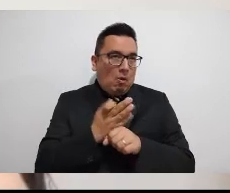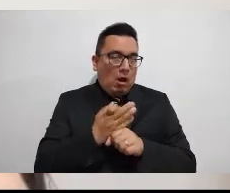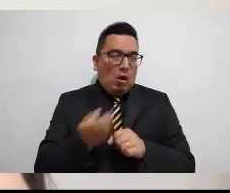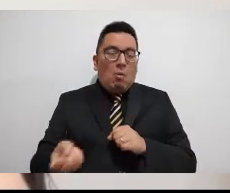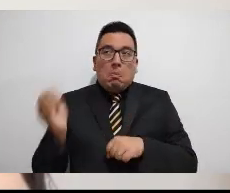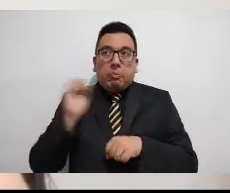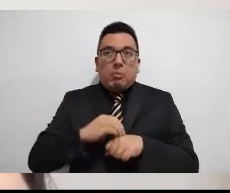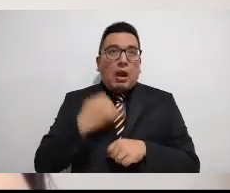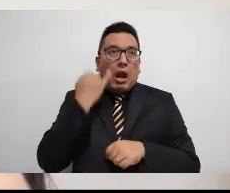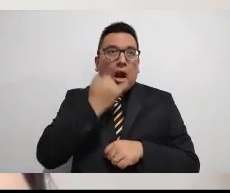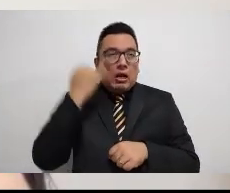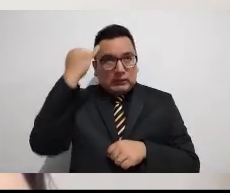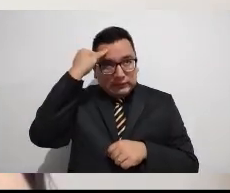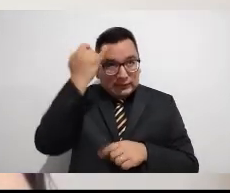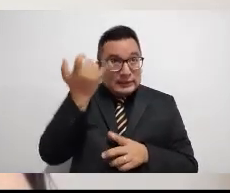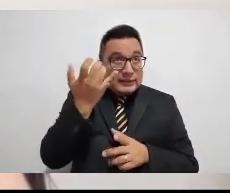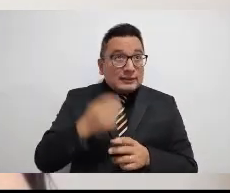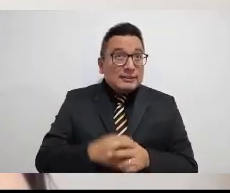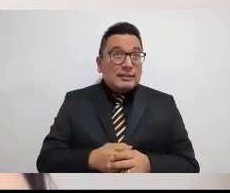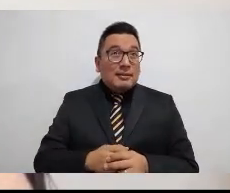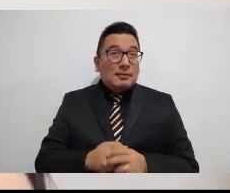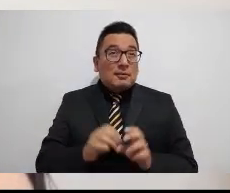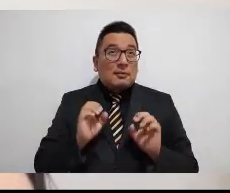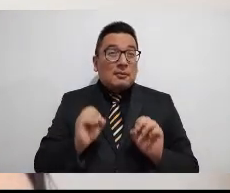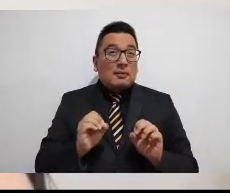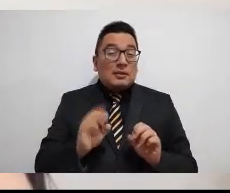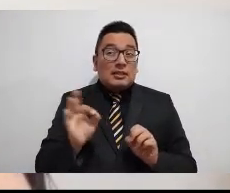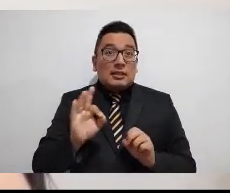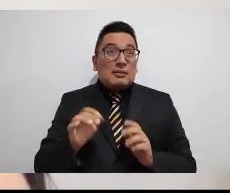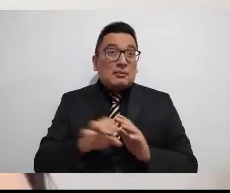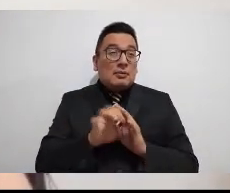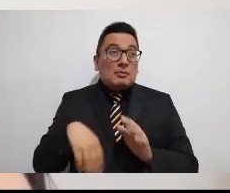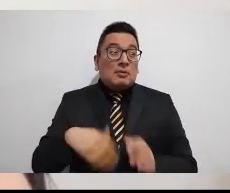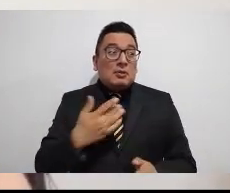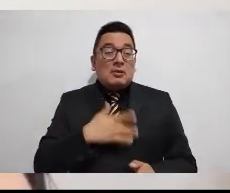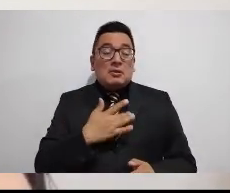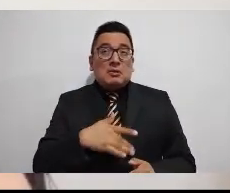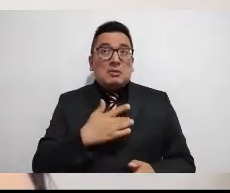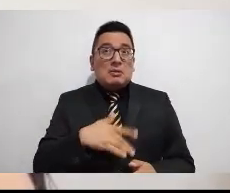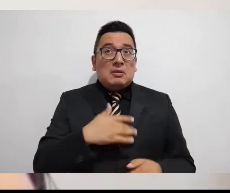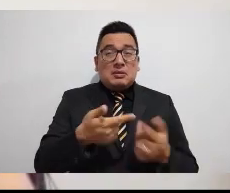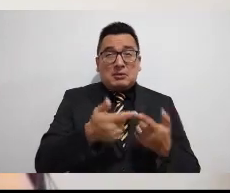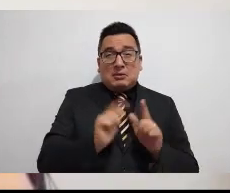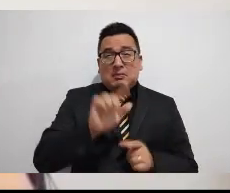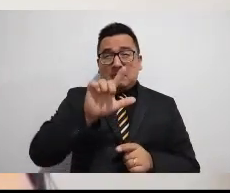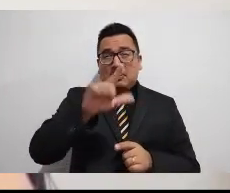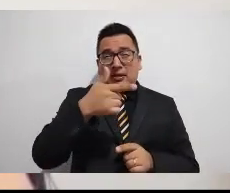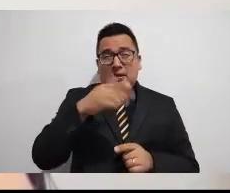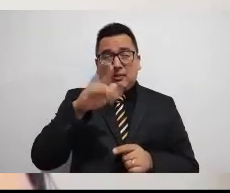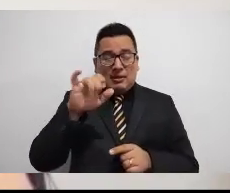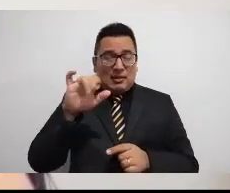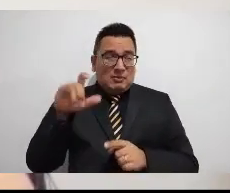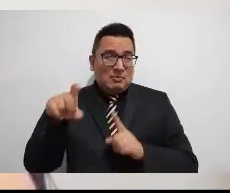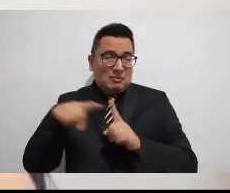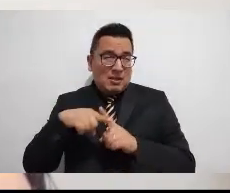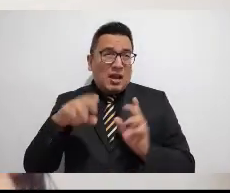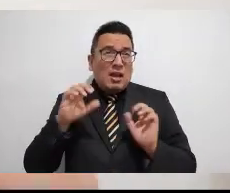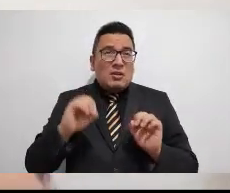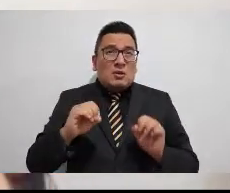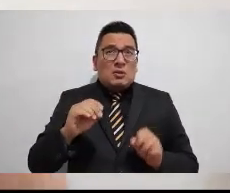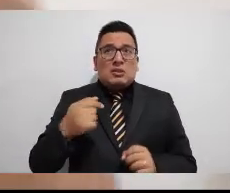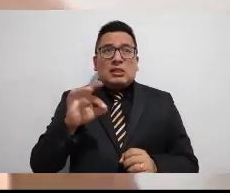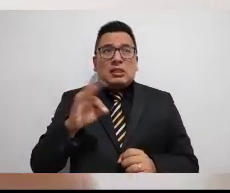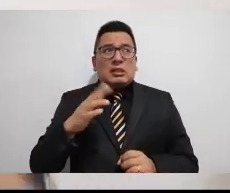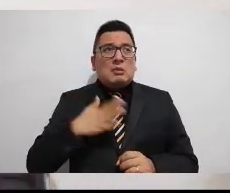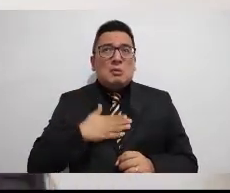indígena, ¿no? Ahora súmale que tienes una preferencia sexual, súmale que eres mujer, ¿no? Entonces esta cosa se va haciendo